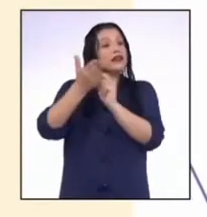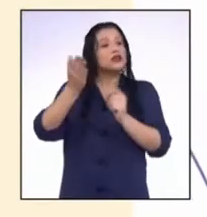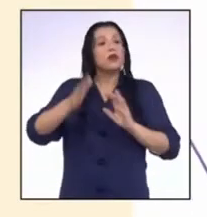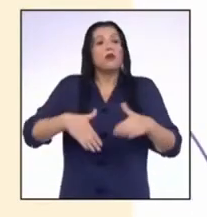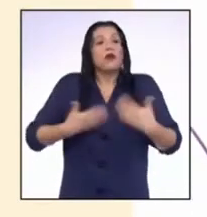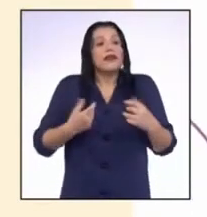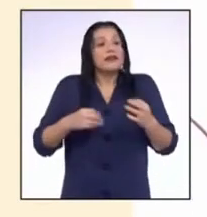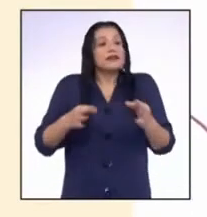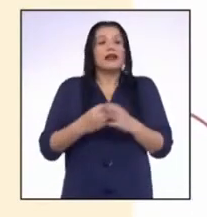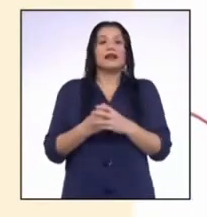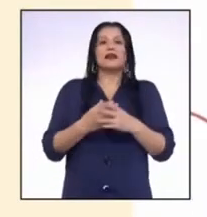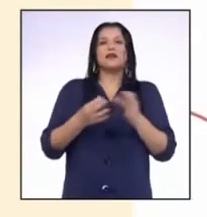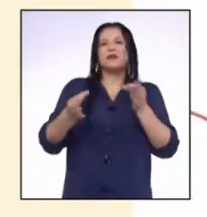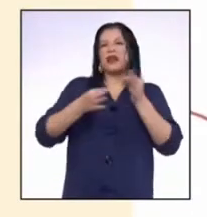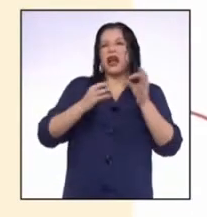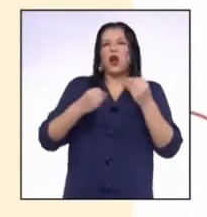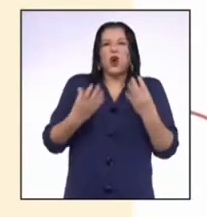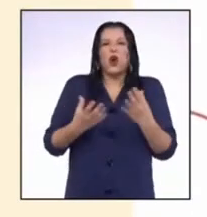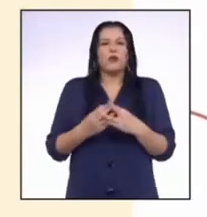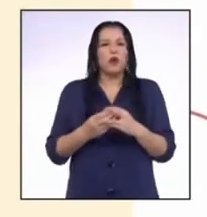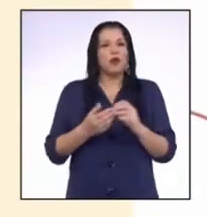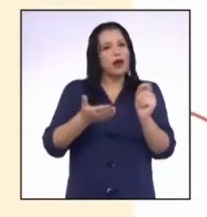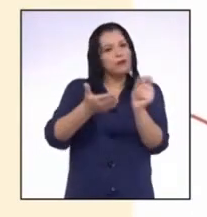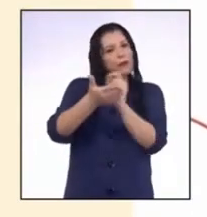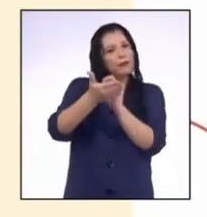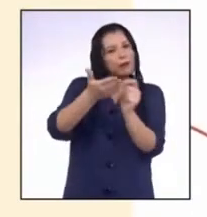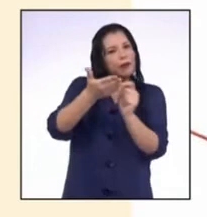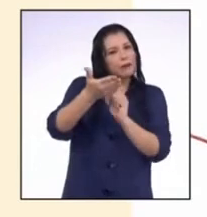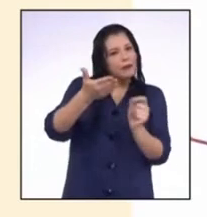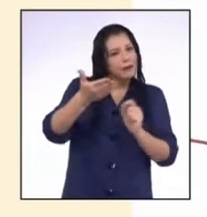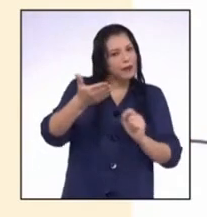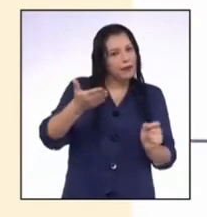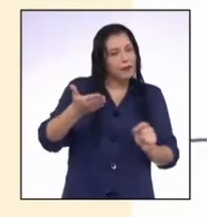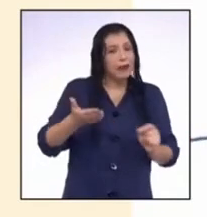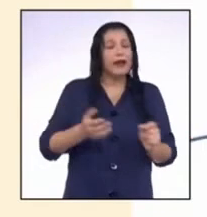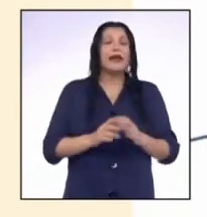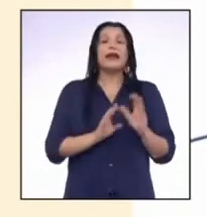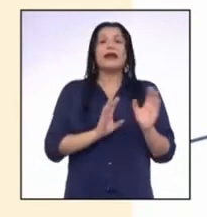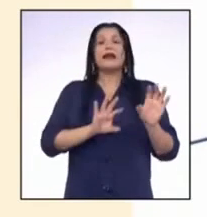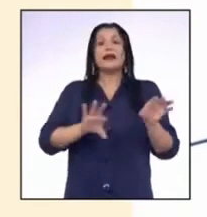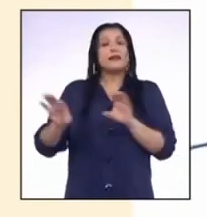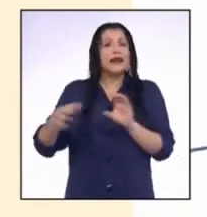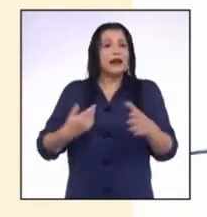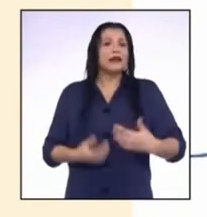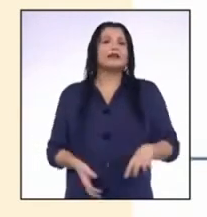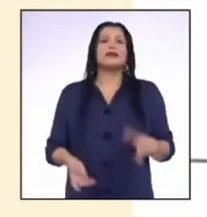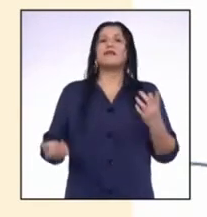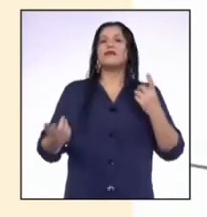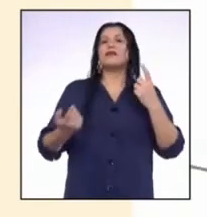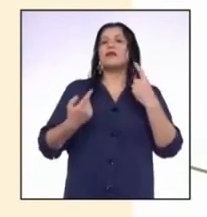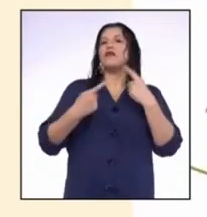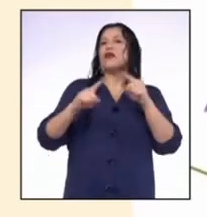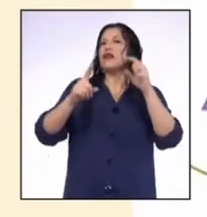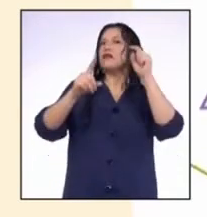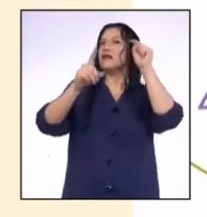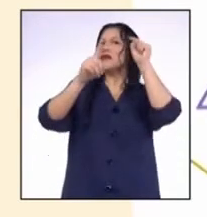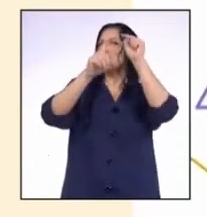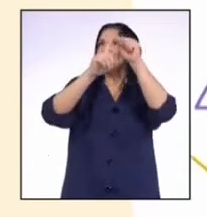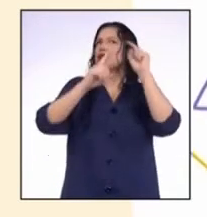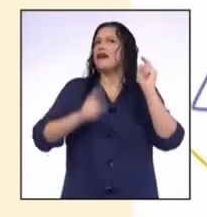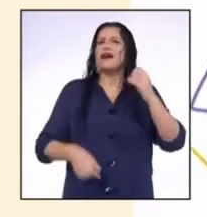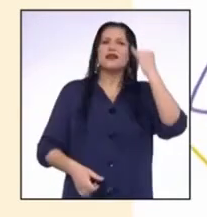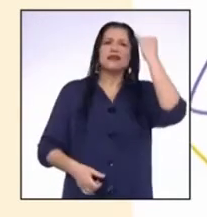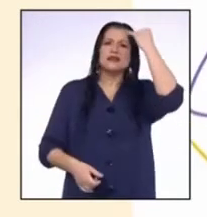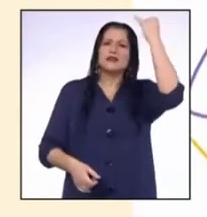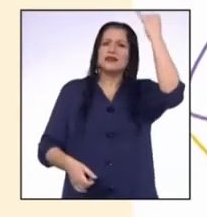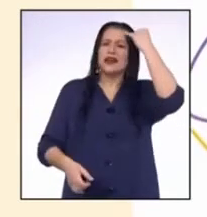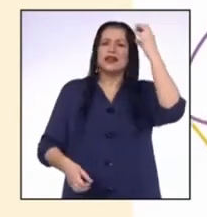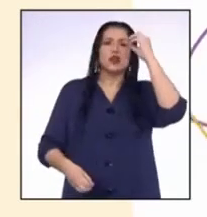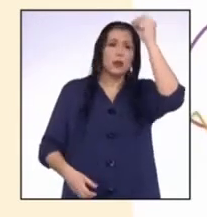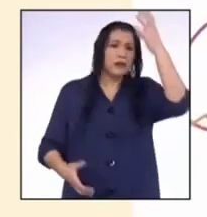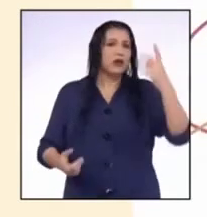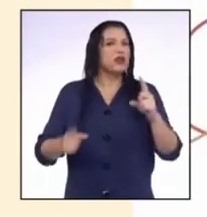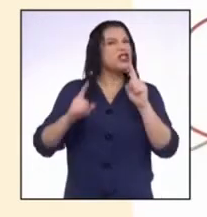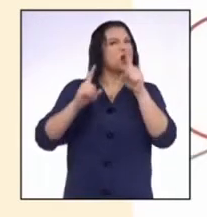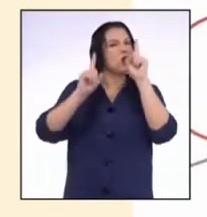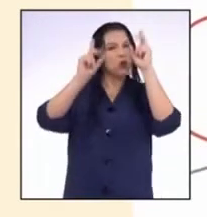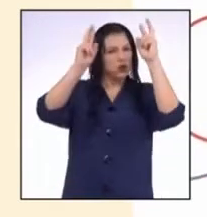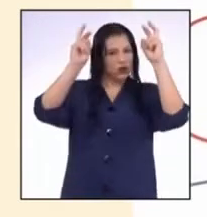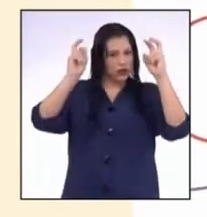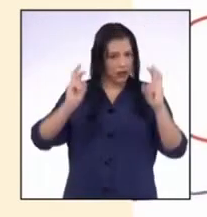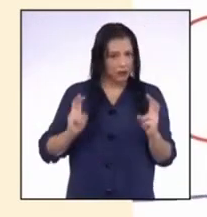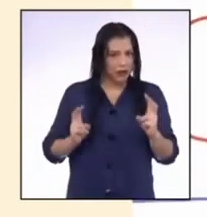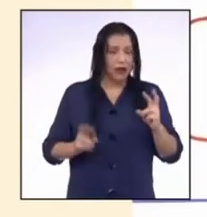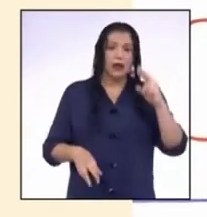pueden ser definidos como producciones escritas que desarrollan distintos puntos de vista sobre un tema. Por lo